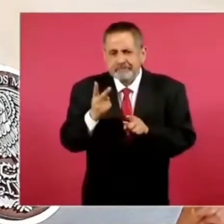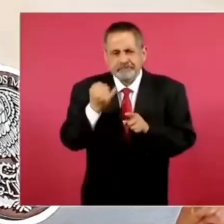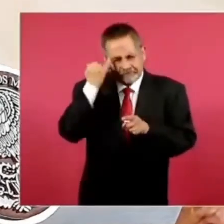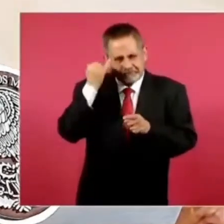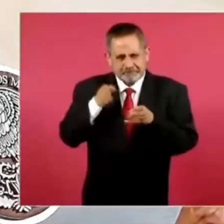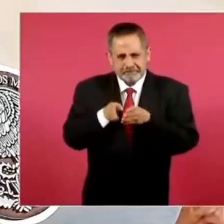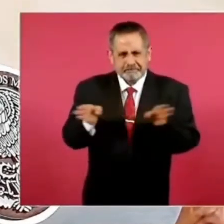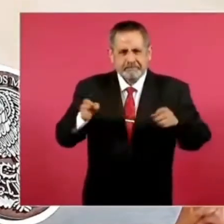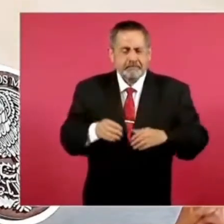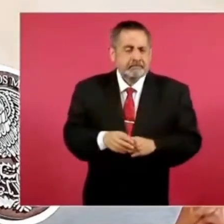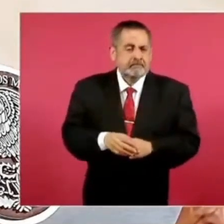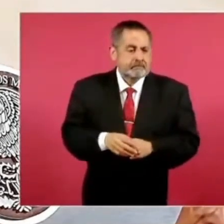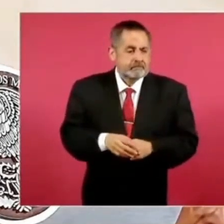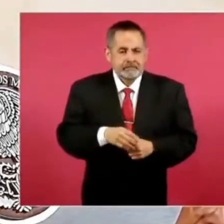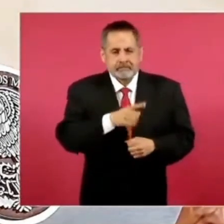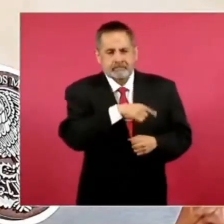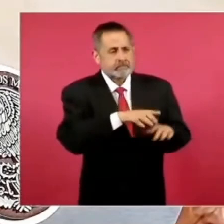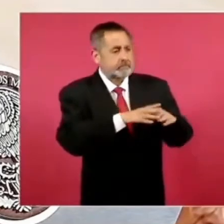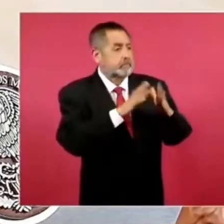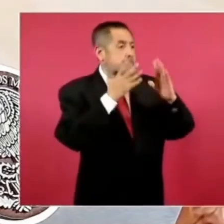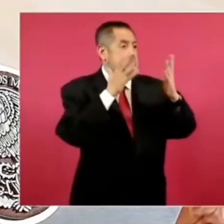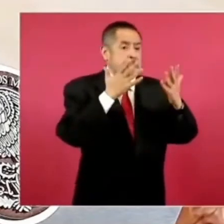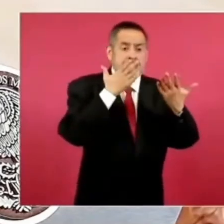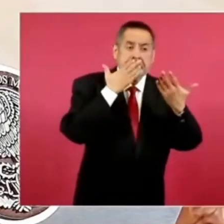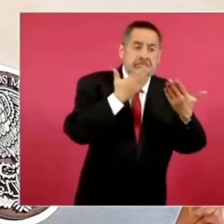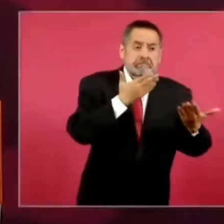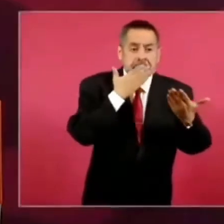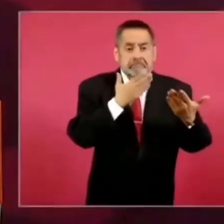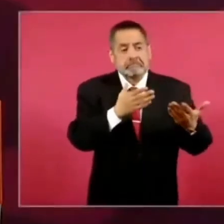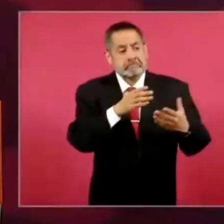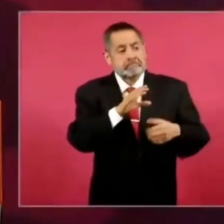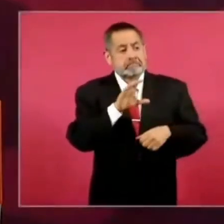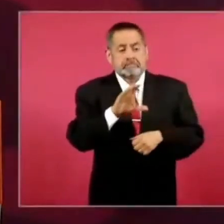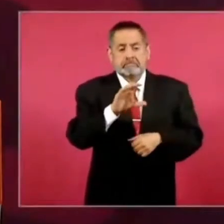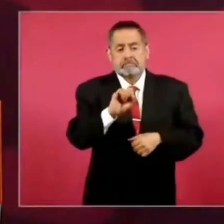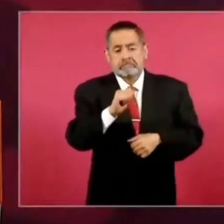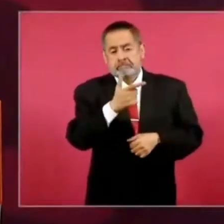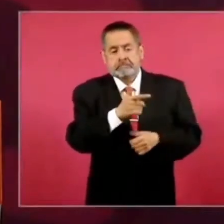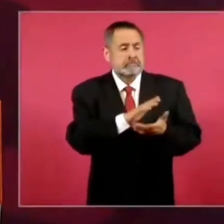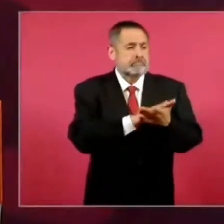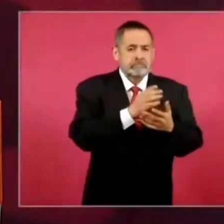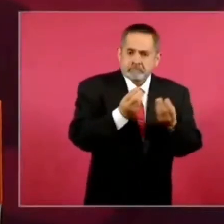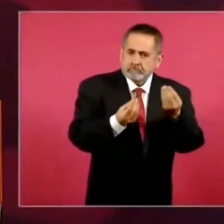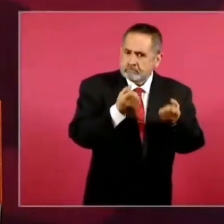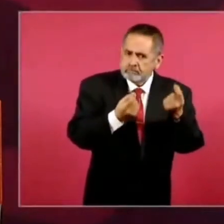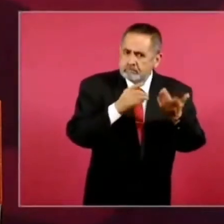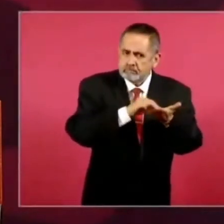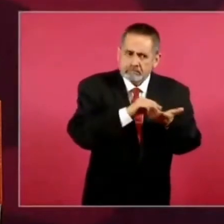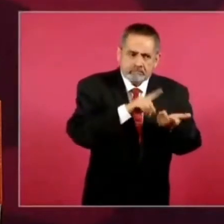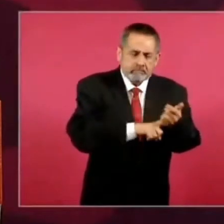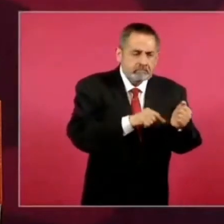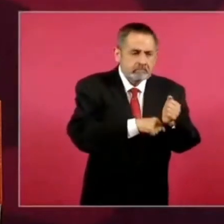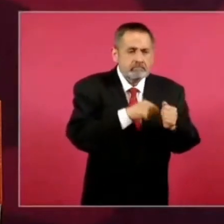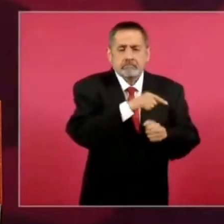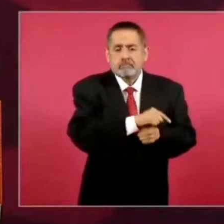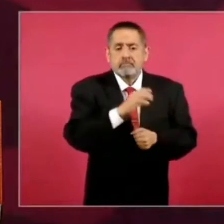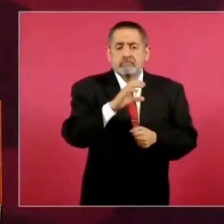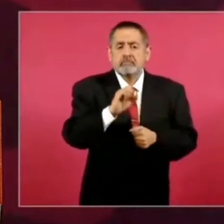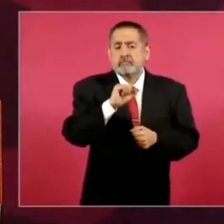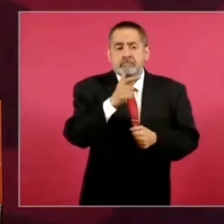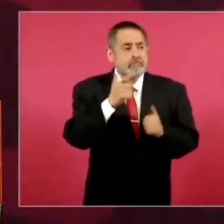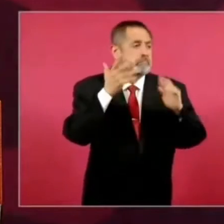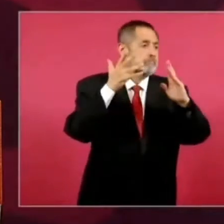Le aplaudían a Salinas, hay todavía quienes le